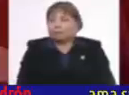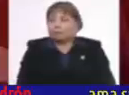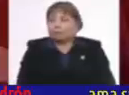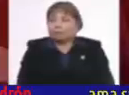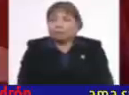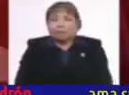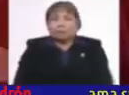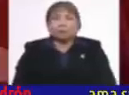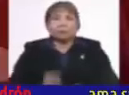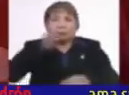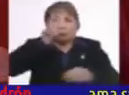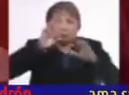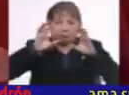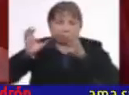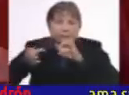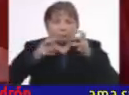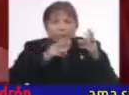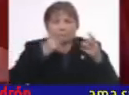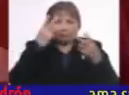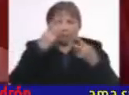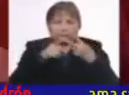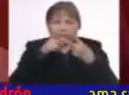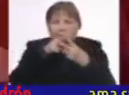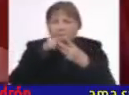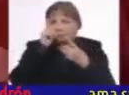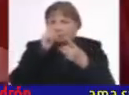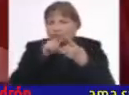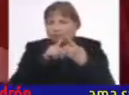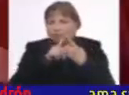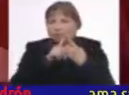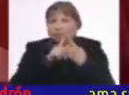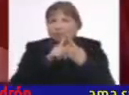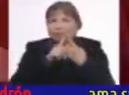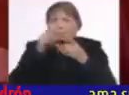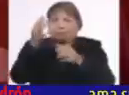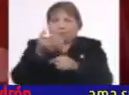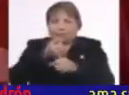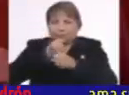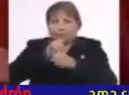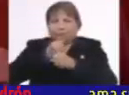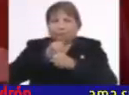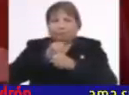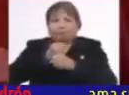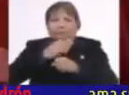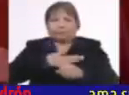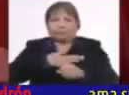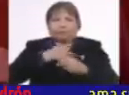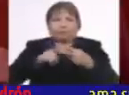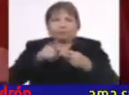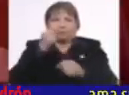22 opciones una para recuperar a partir de mi